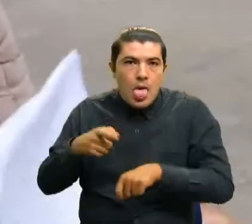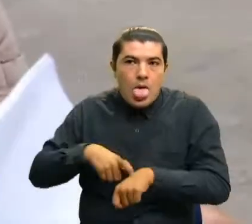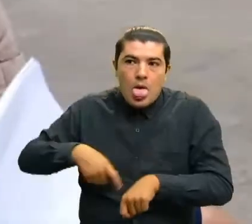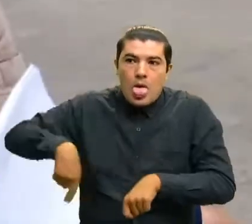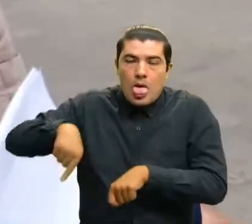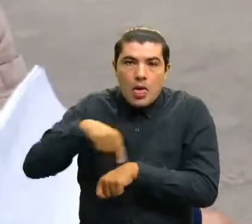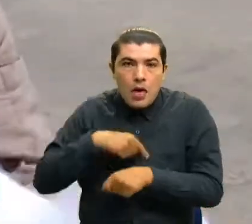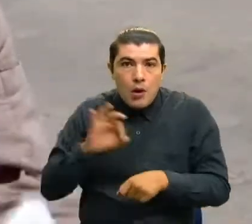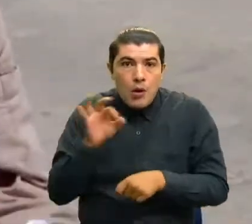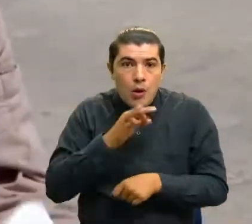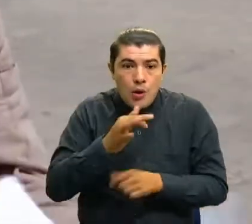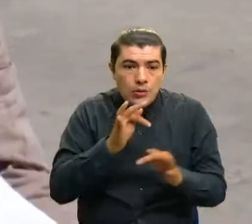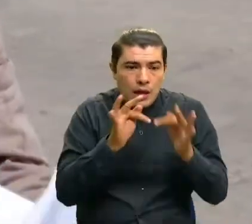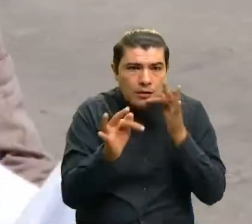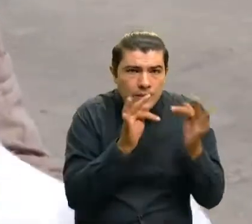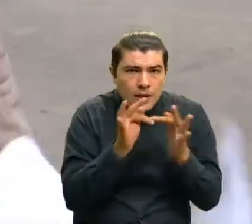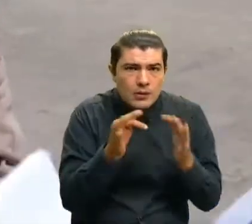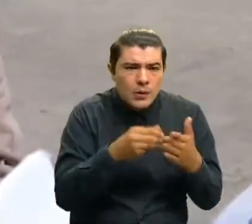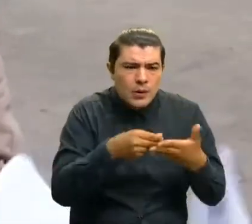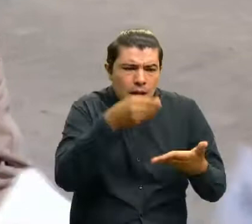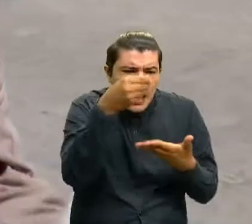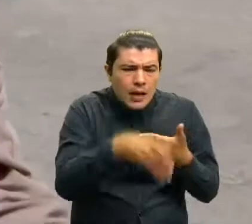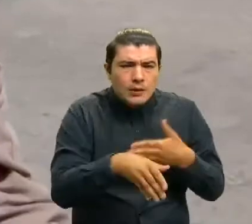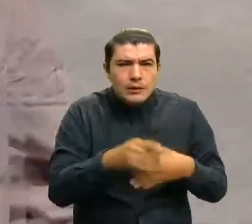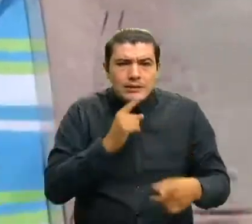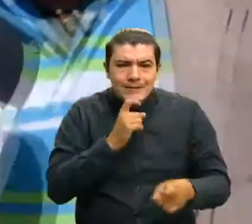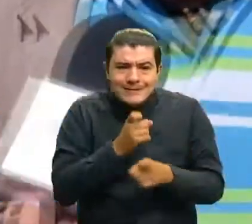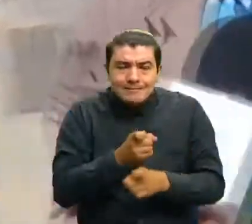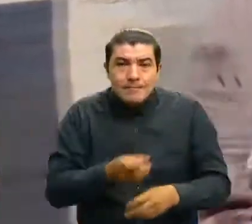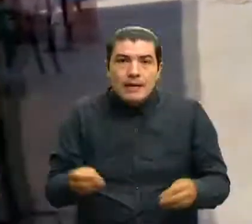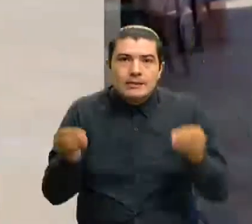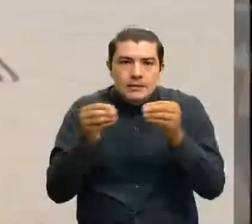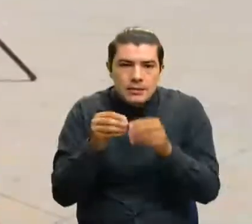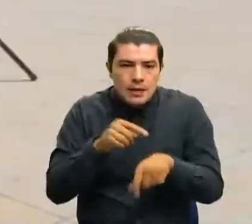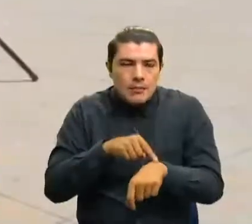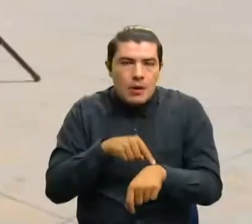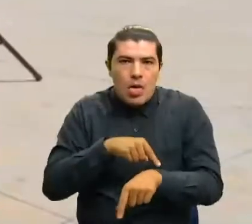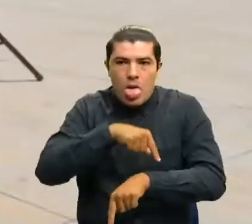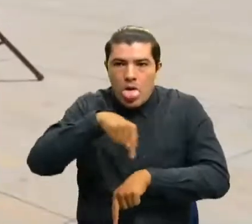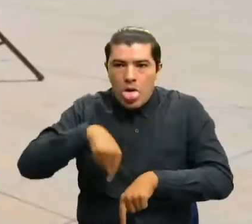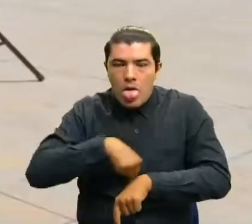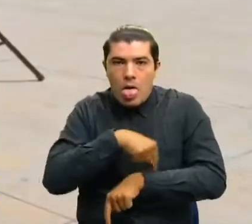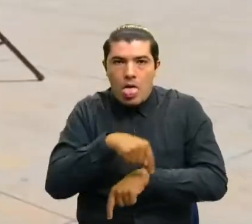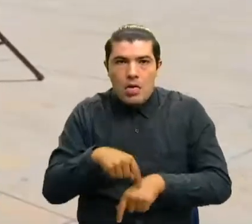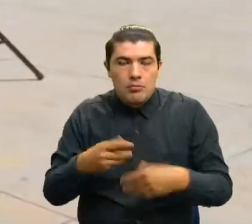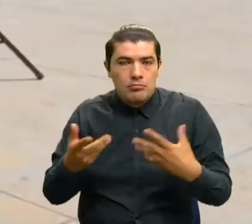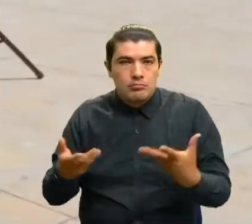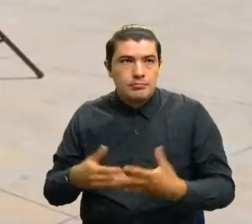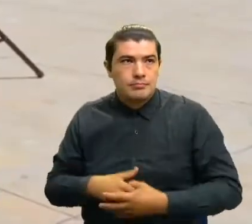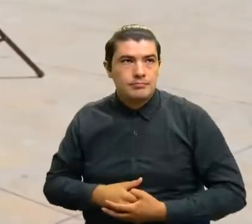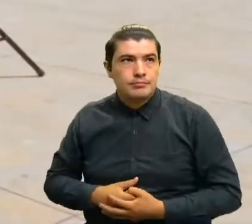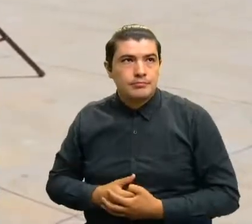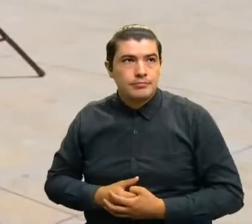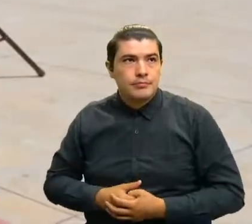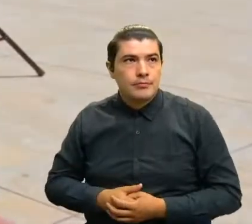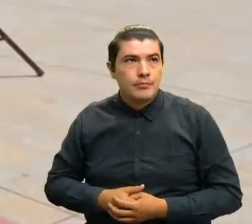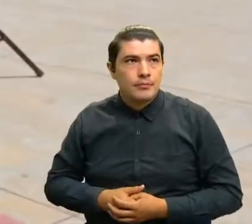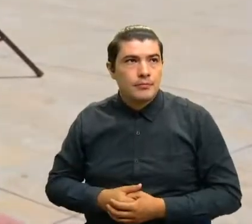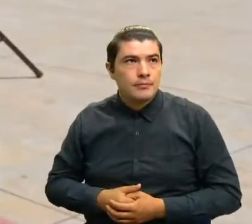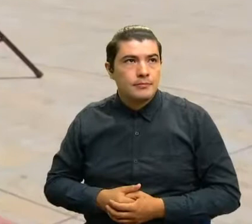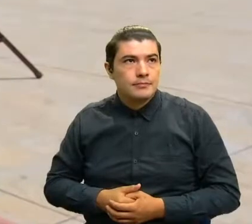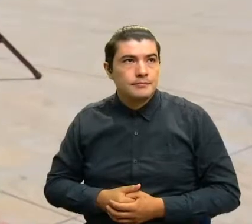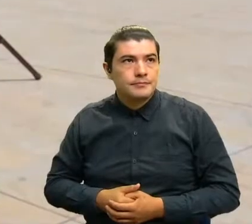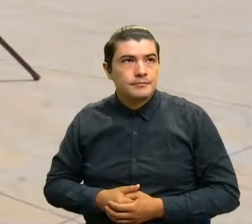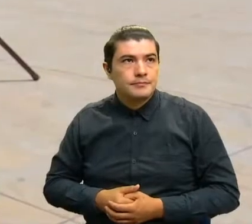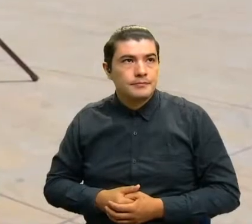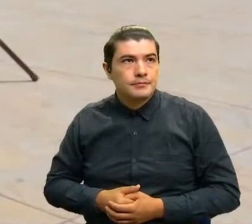sean, digamos, los tratamientos, todo eso, más se demoran. Y no, que tiene que subir a la plataforma. No sé qué